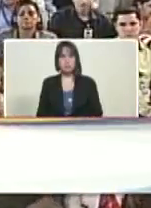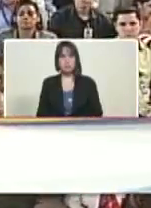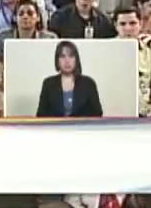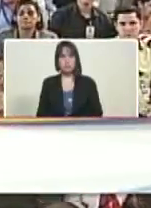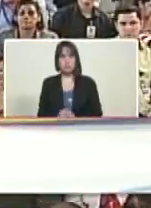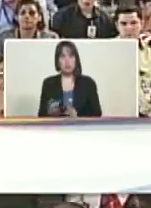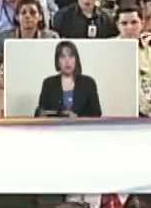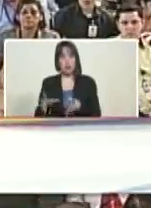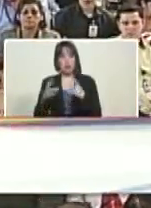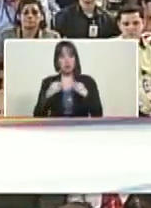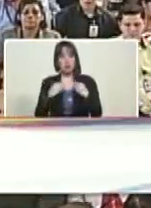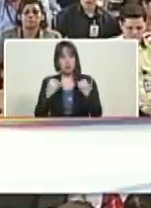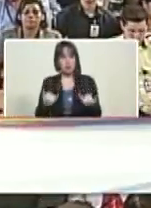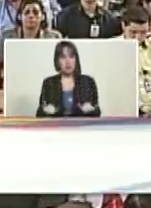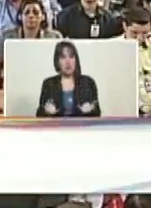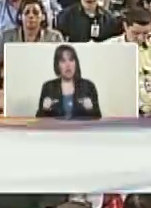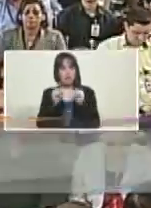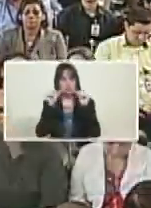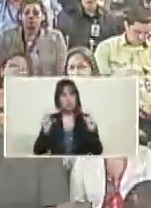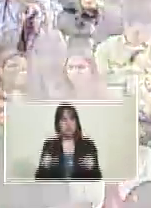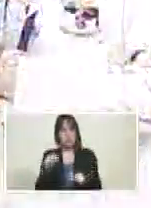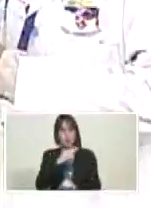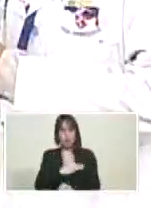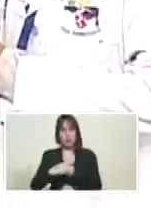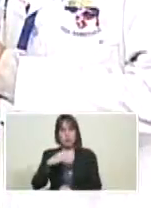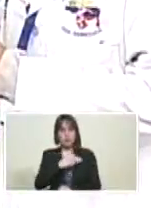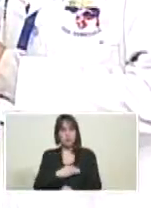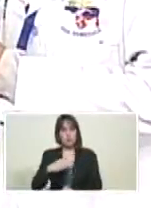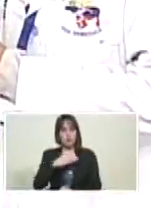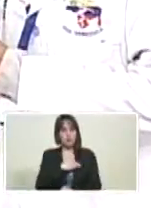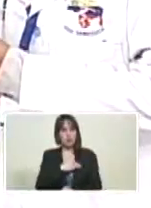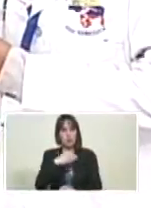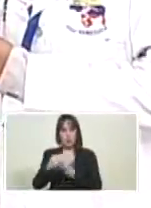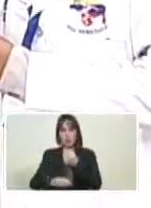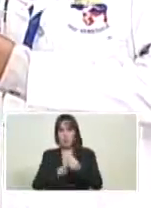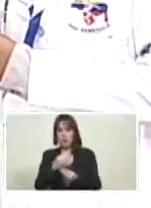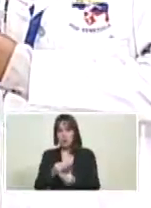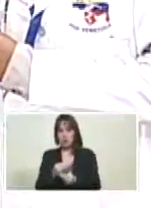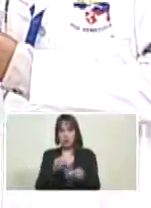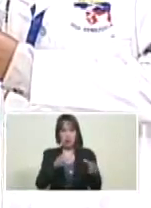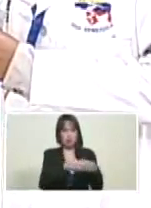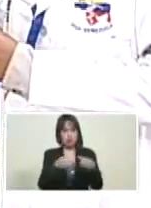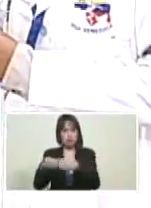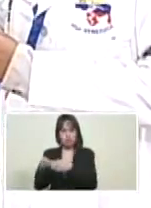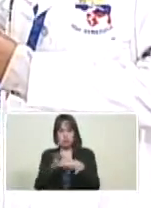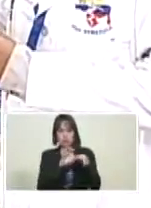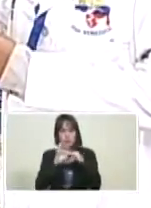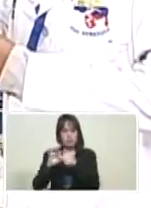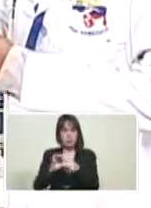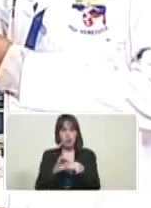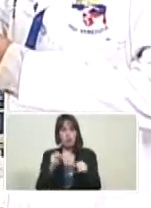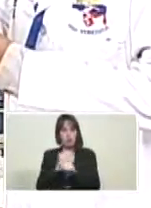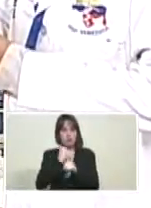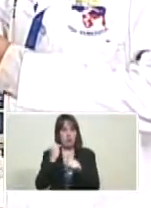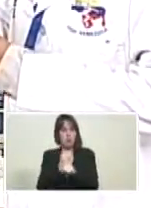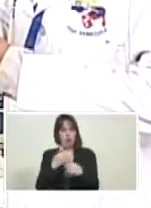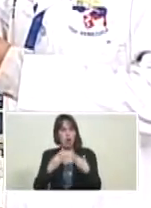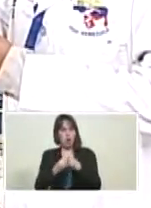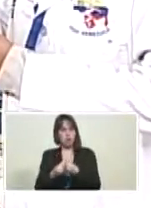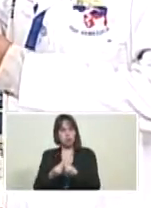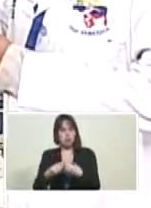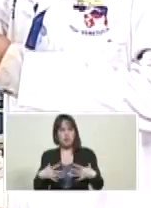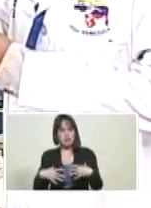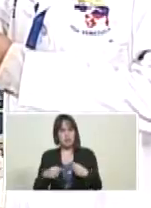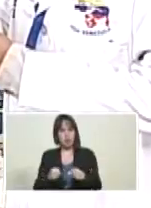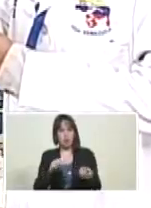Asumir al sistema de misiones como la acción intersectorial para la producción de salud en la